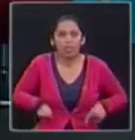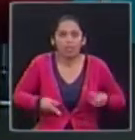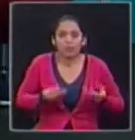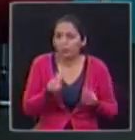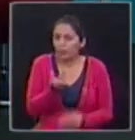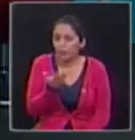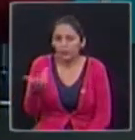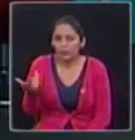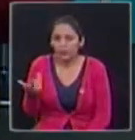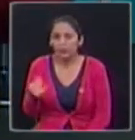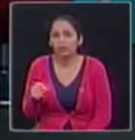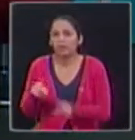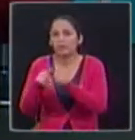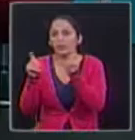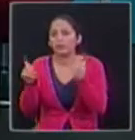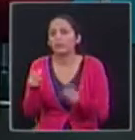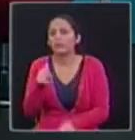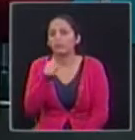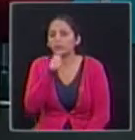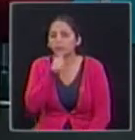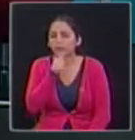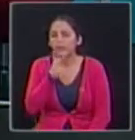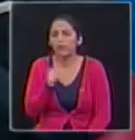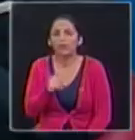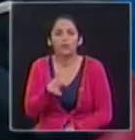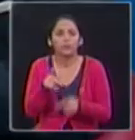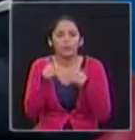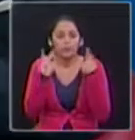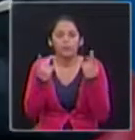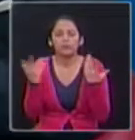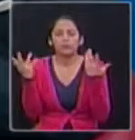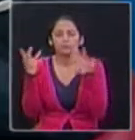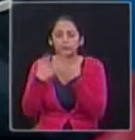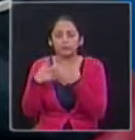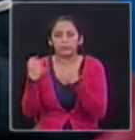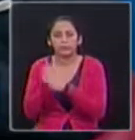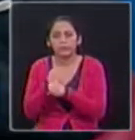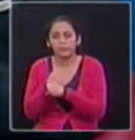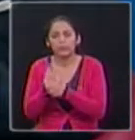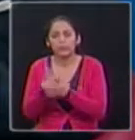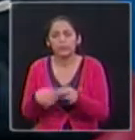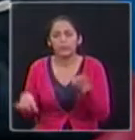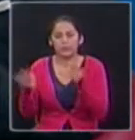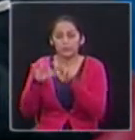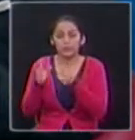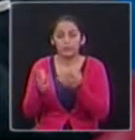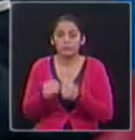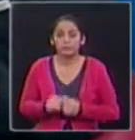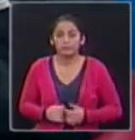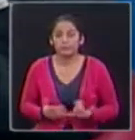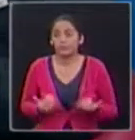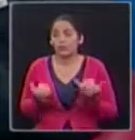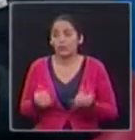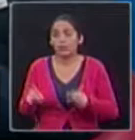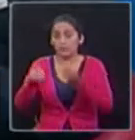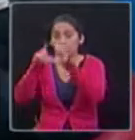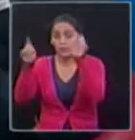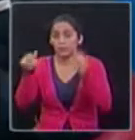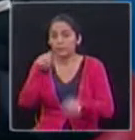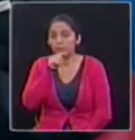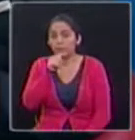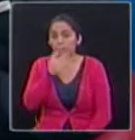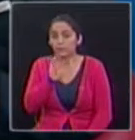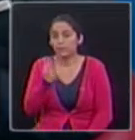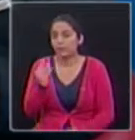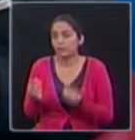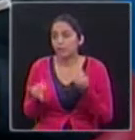o venta, o deben entregarse a través de concesión. Porque esas empresas privadas obviamente reciben recursos del